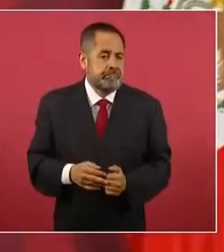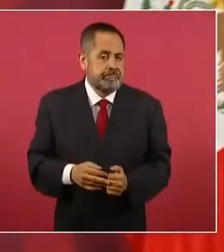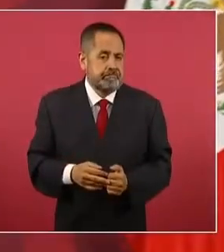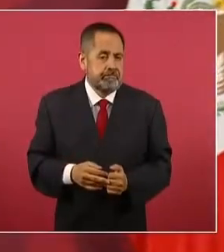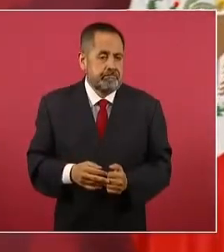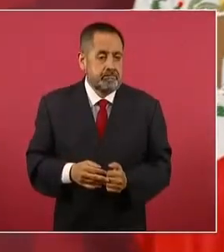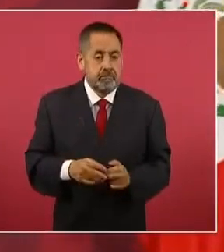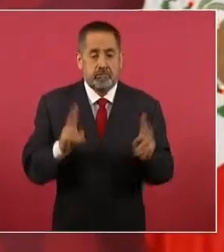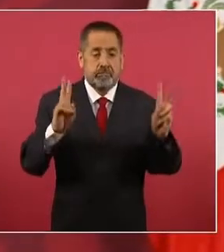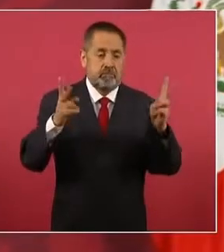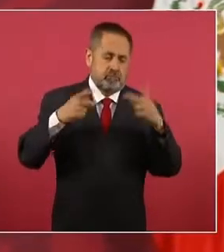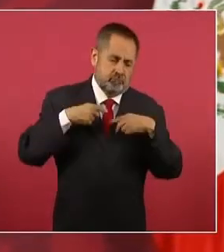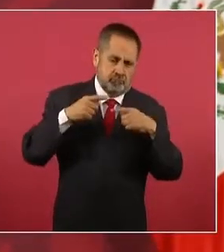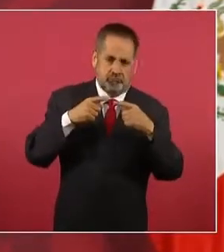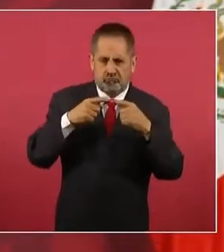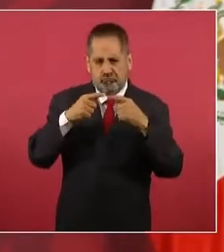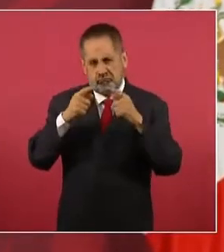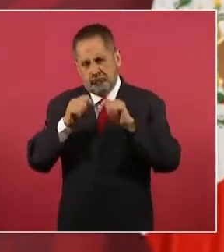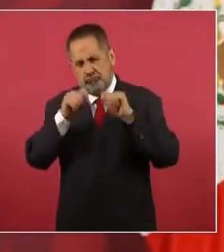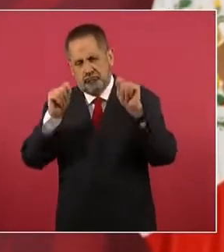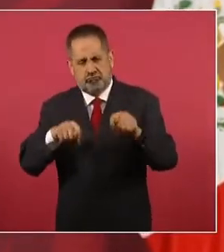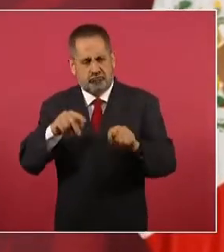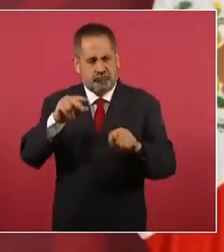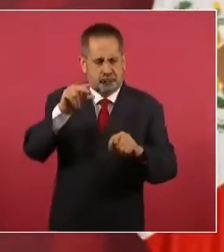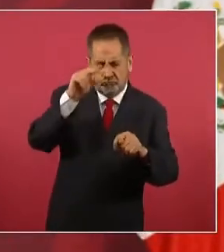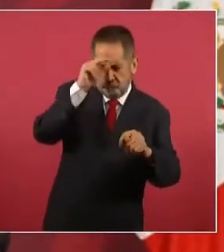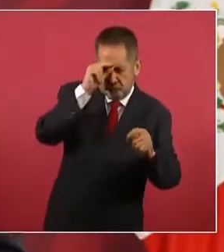los intelectuales, alcahuetes,